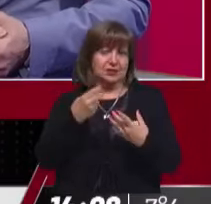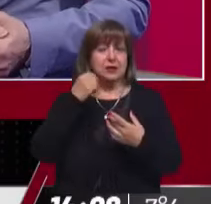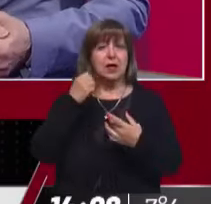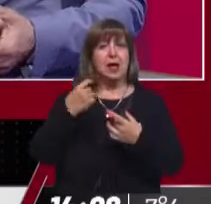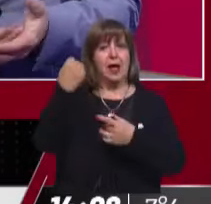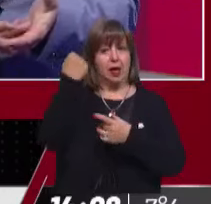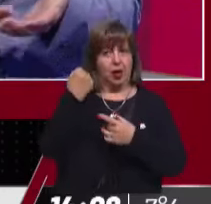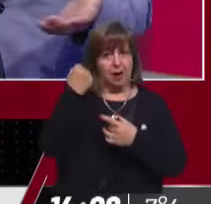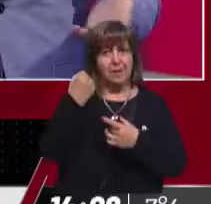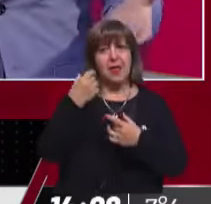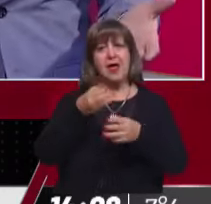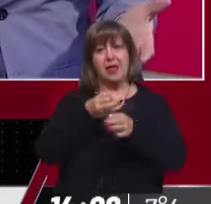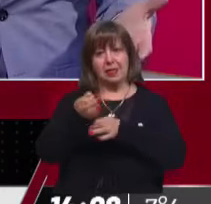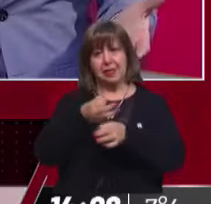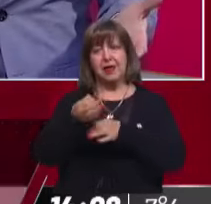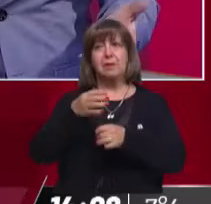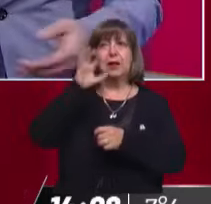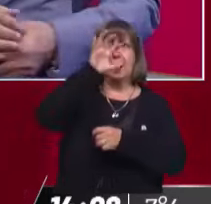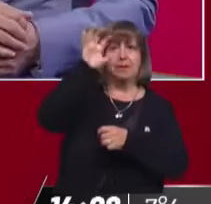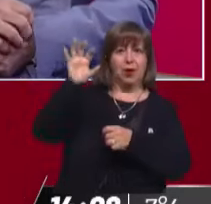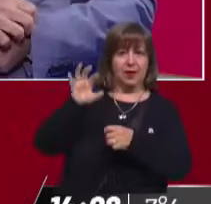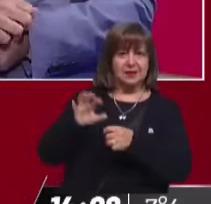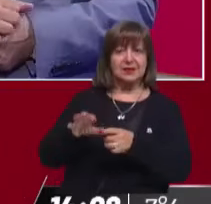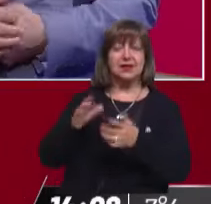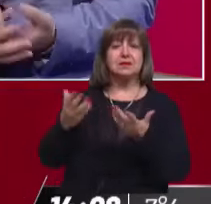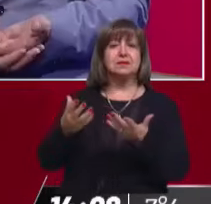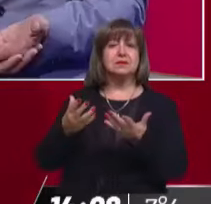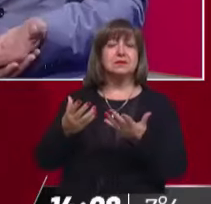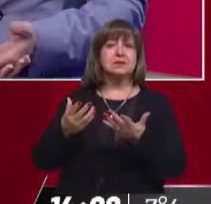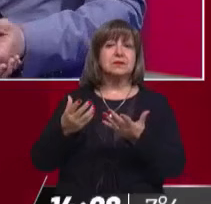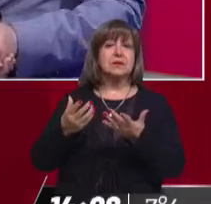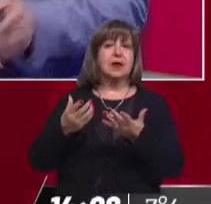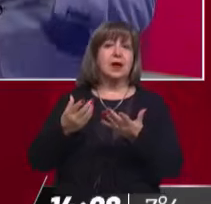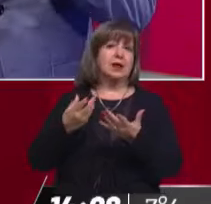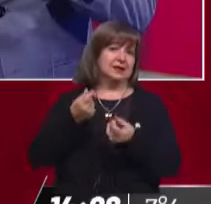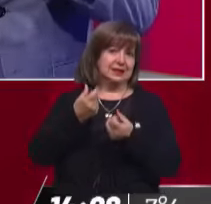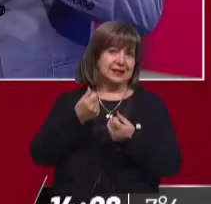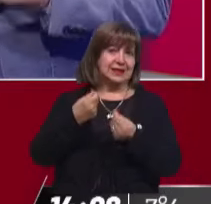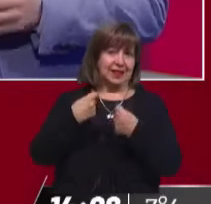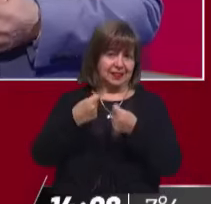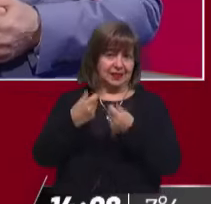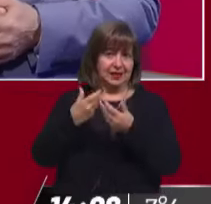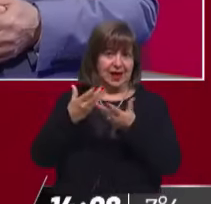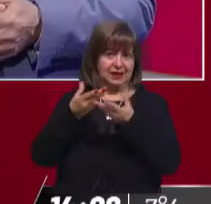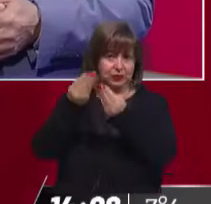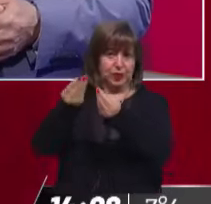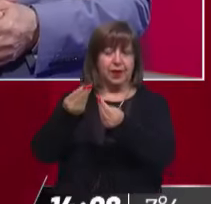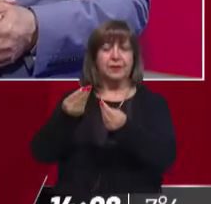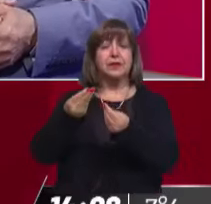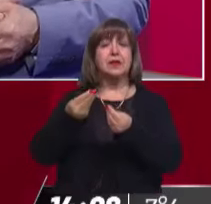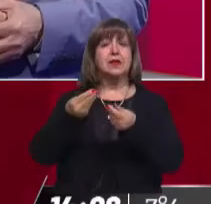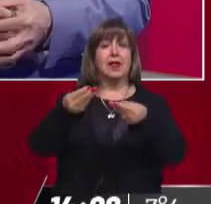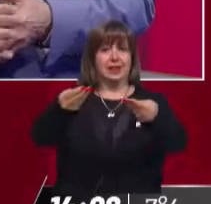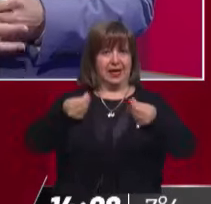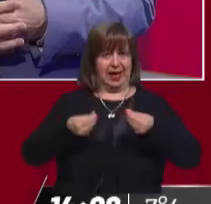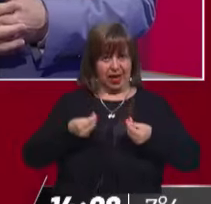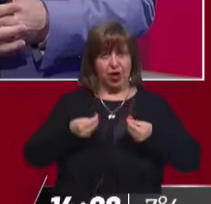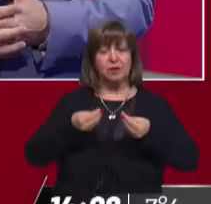buena parte de esto se gestiona desde las provincias, claro, pero no pueden ser refinanciadas, ¿eh? Otra cosa, ya que hablamos de finanzas,